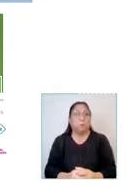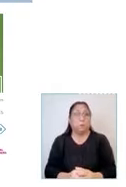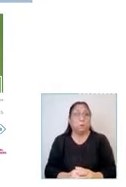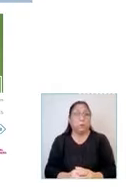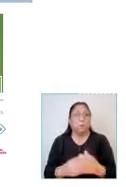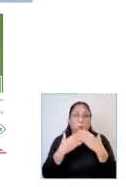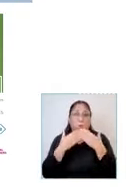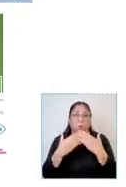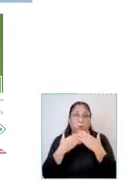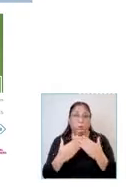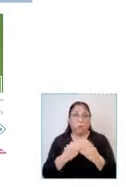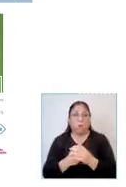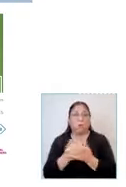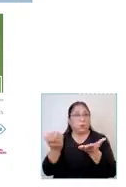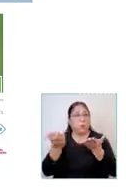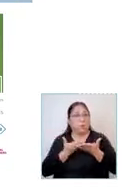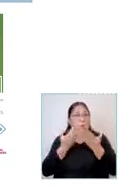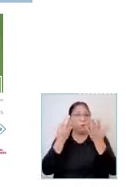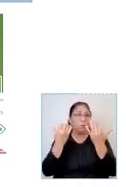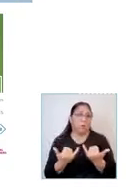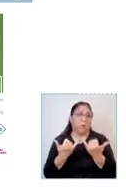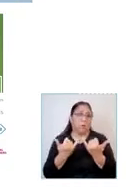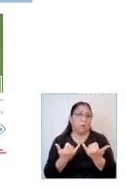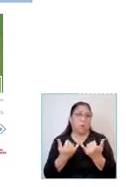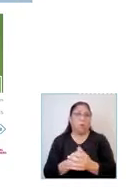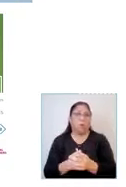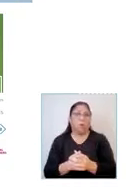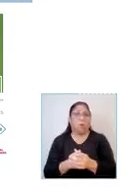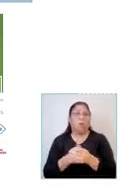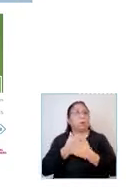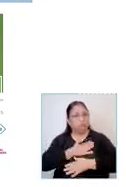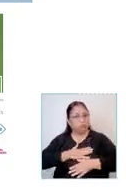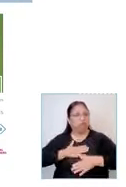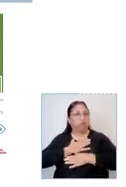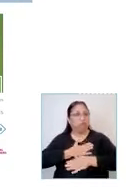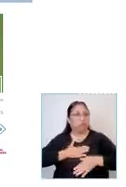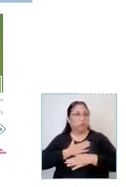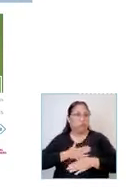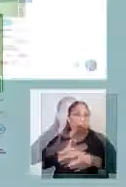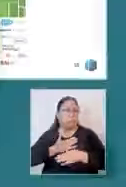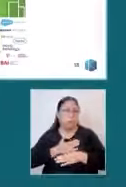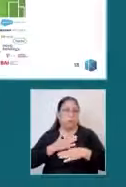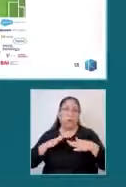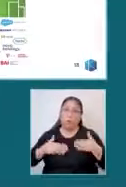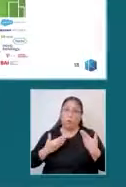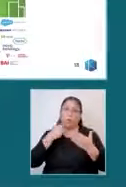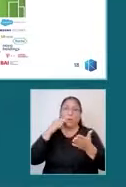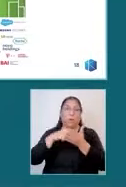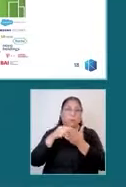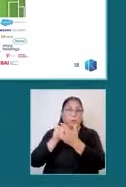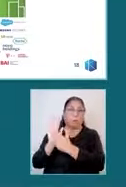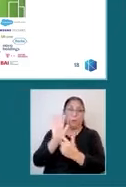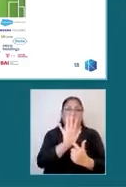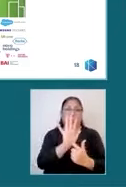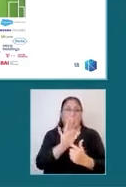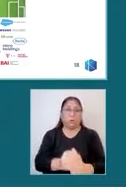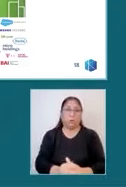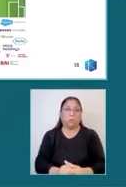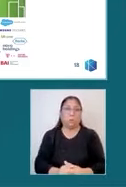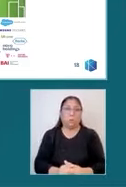Gracias por invitarme hoy día. Ha sido un placer poder hacer esta presentación.